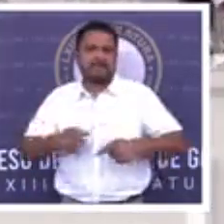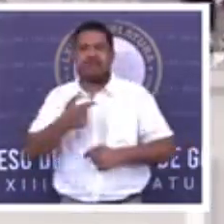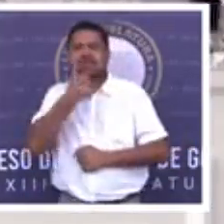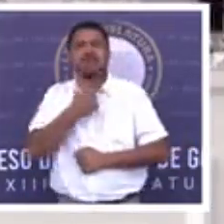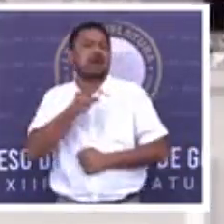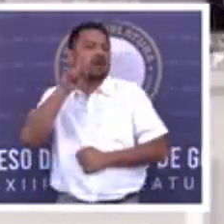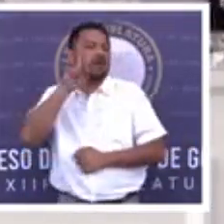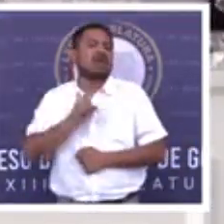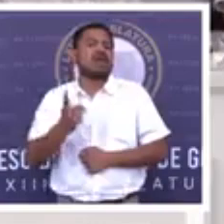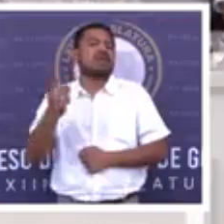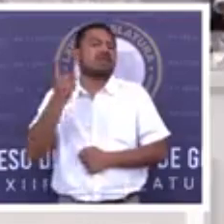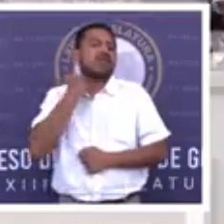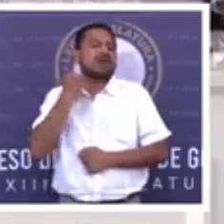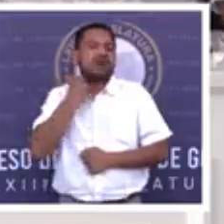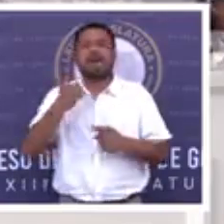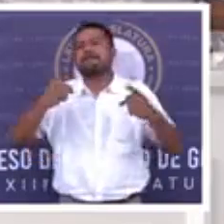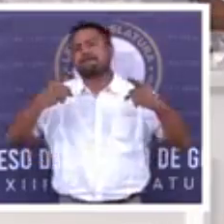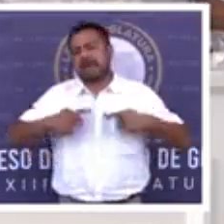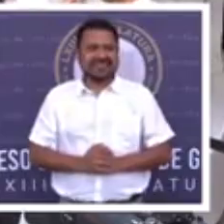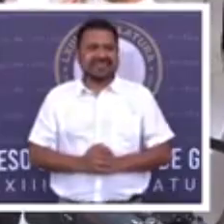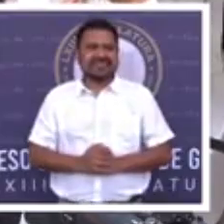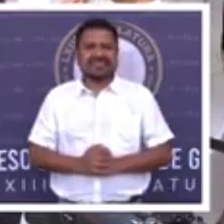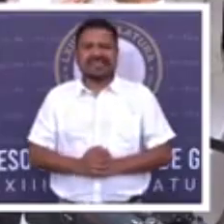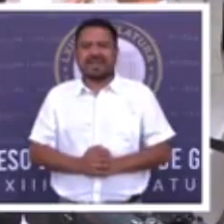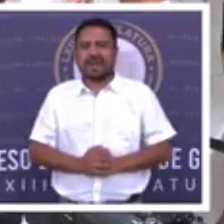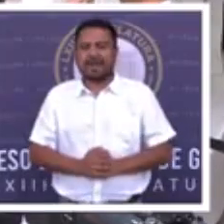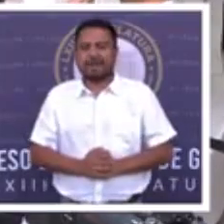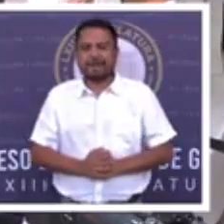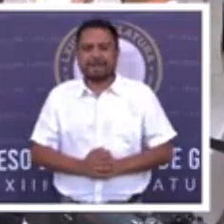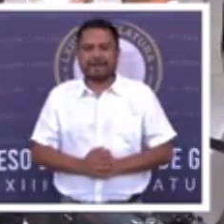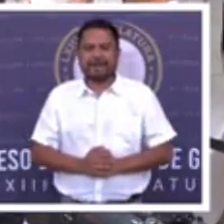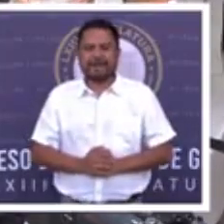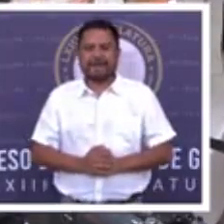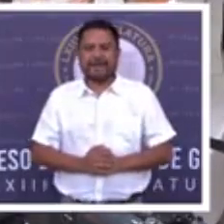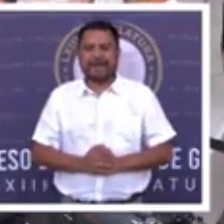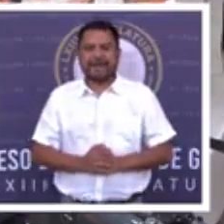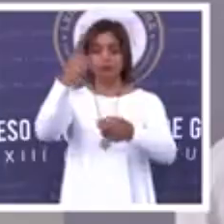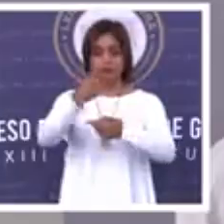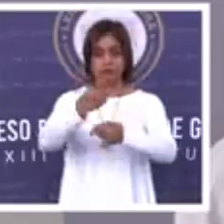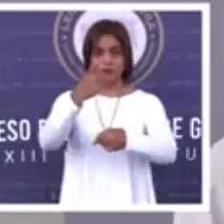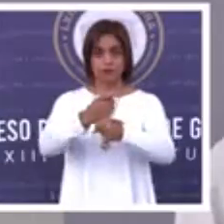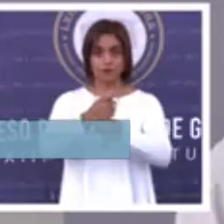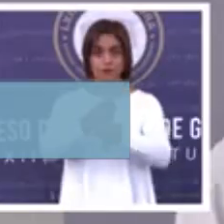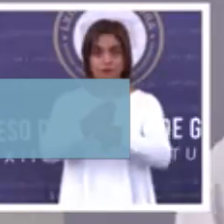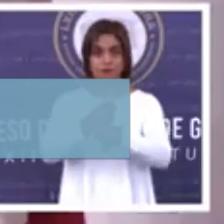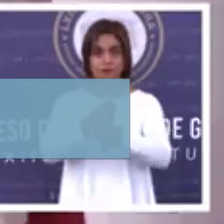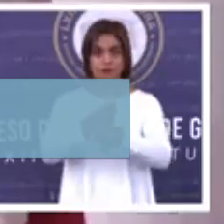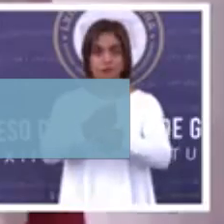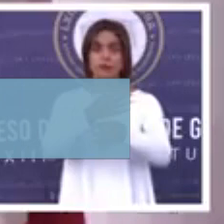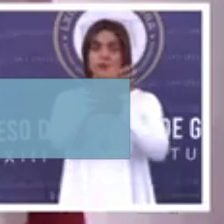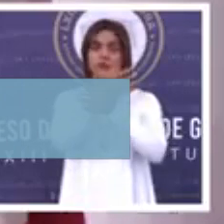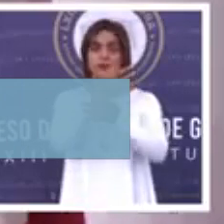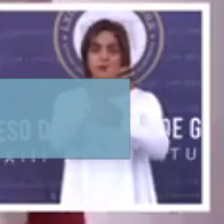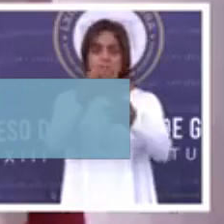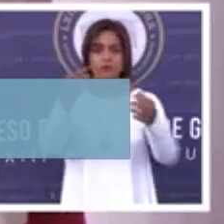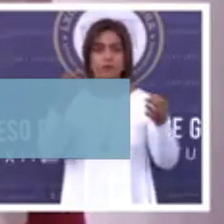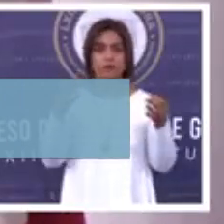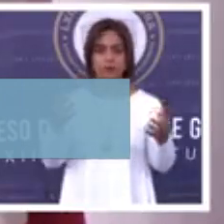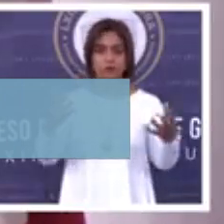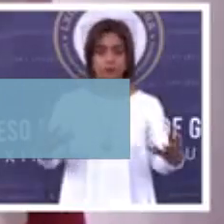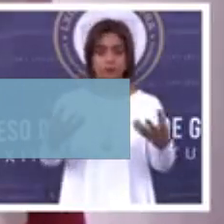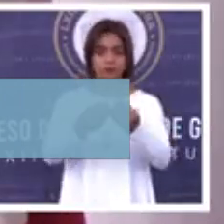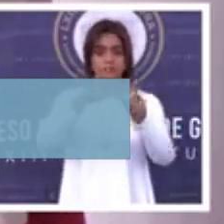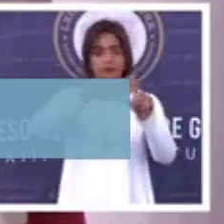el diputado local Andrés Guevara Cárdenas leyó el decreto número 21. Se declara de solemnidad